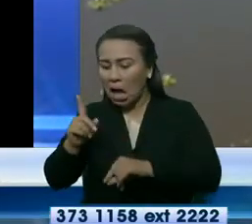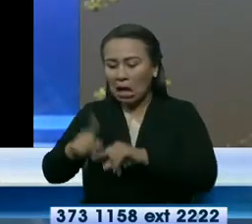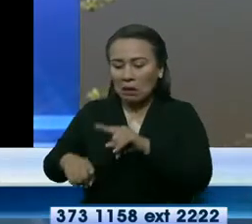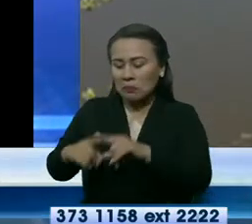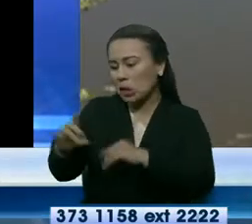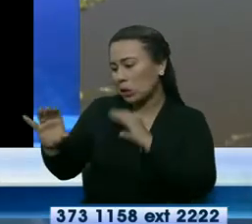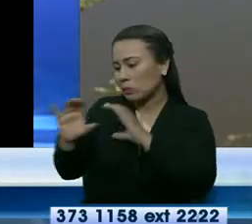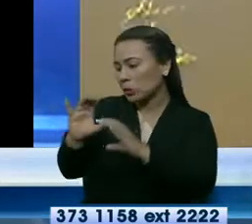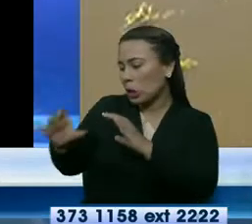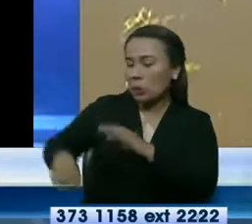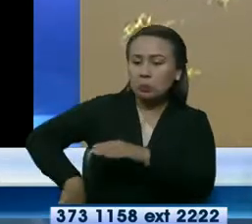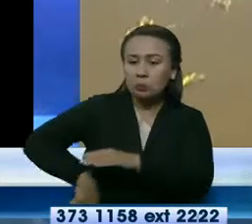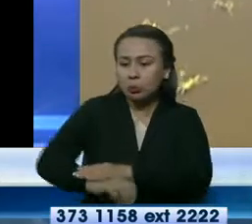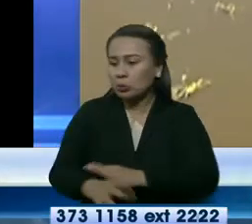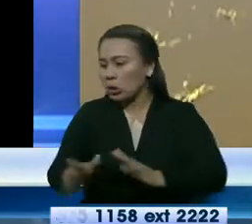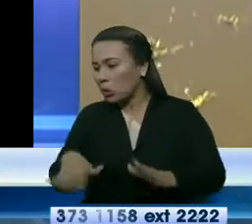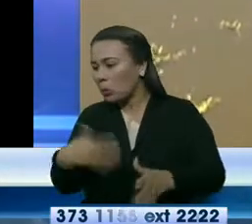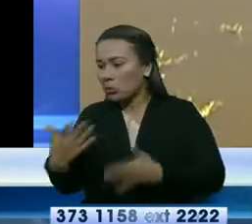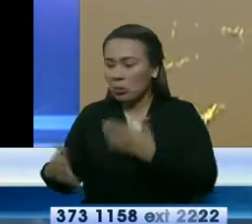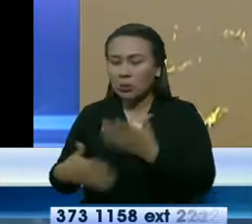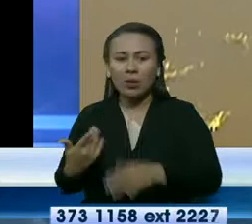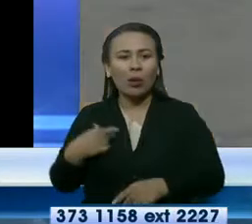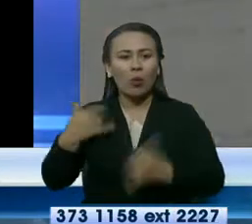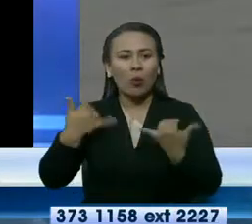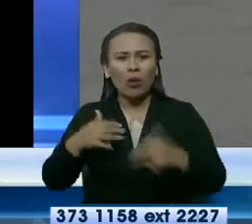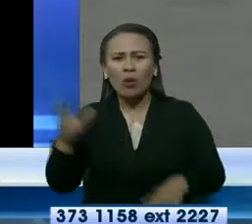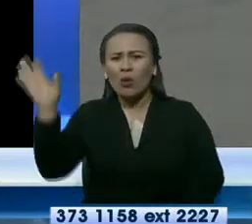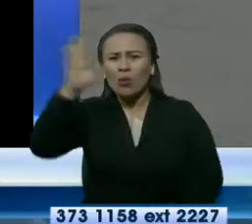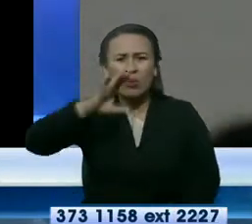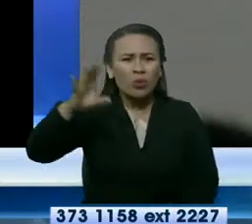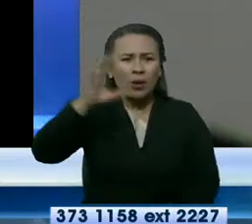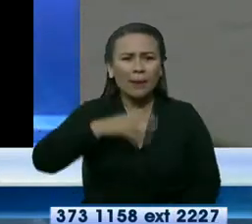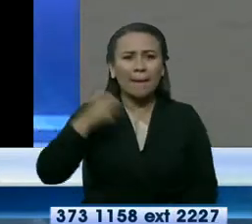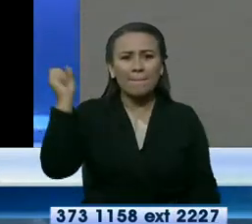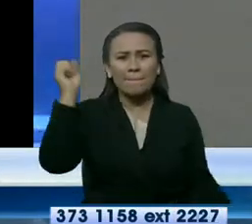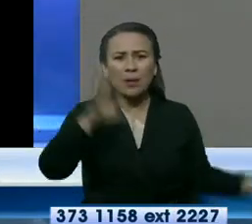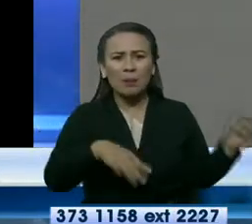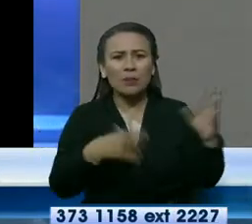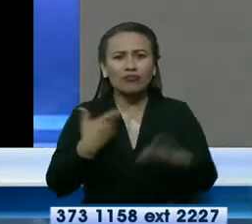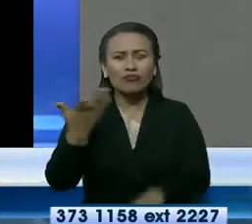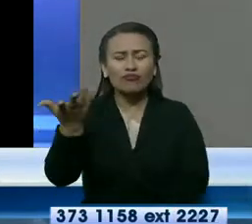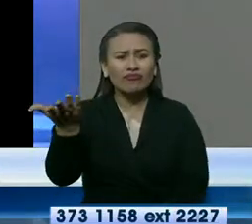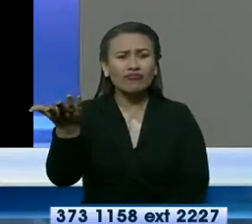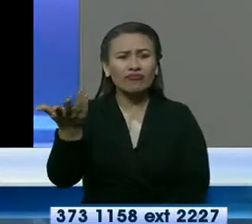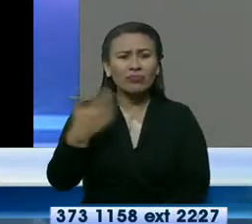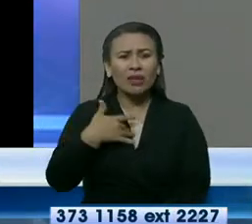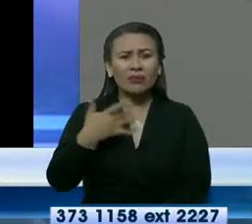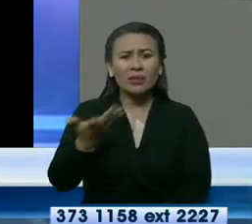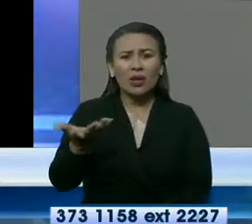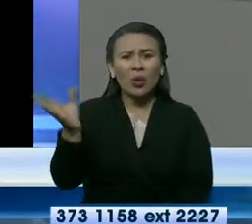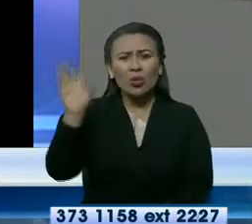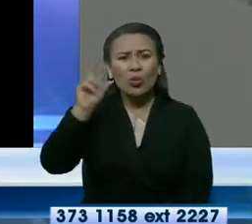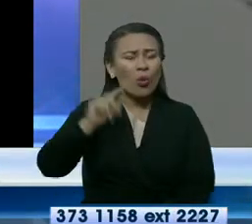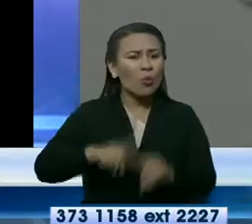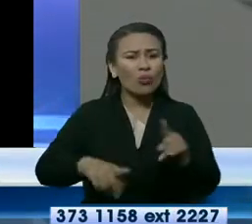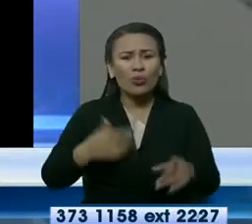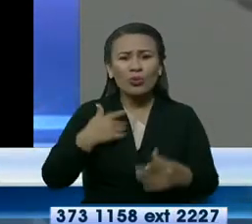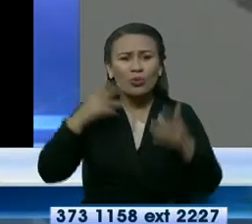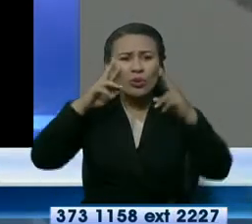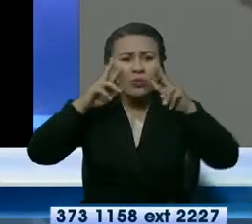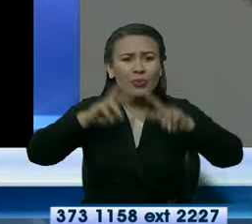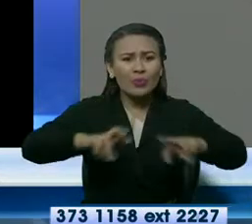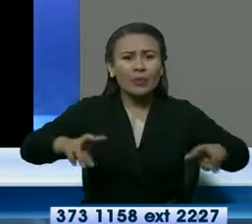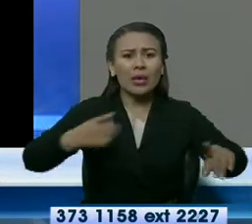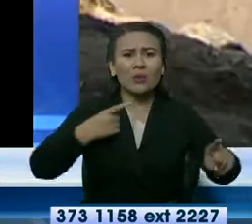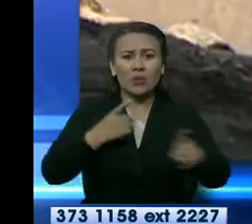tirado hasta unas pelotas, pero lamentablemente hicieron como 2 veces el intento de tirar la pelota, pero lamentablemente no se pudieron hacer nada, porque si ellos